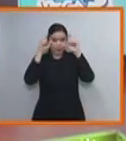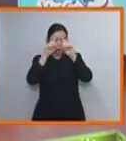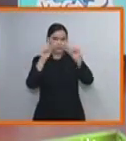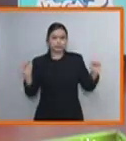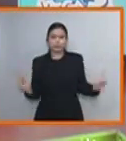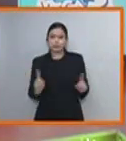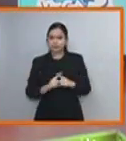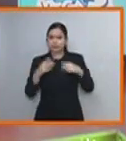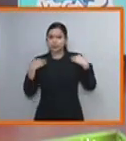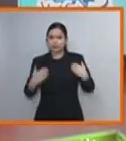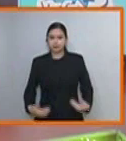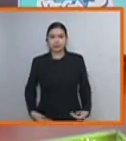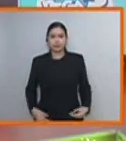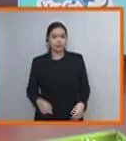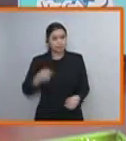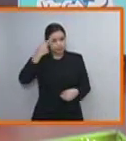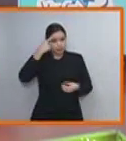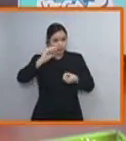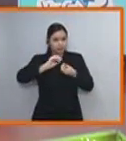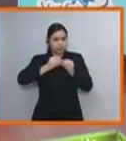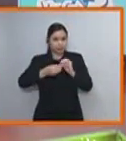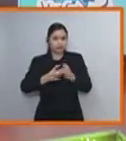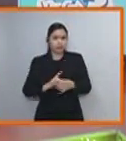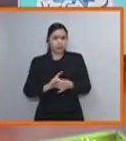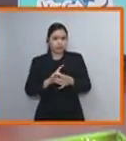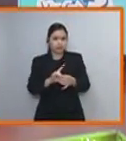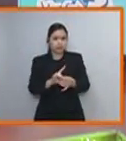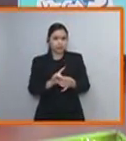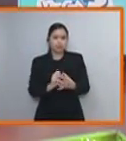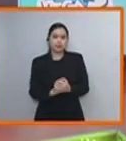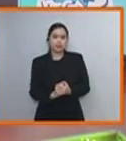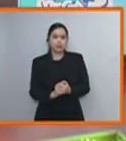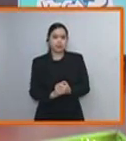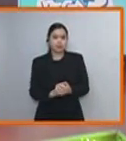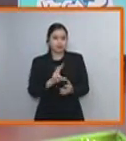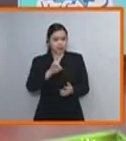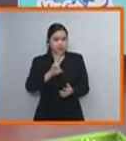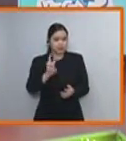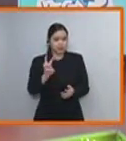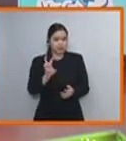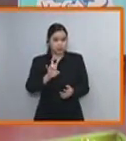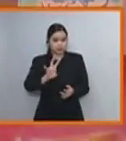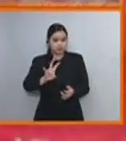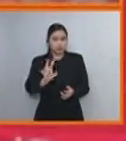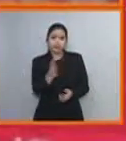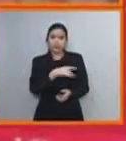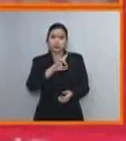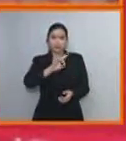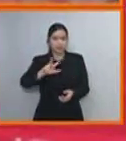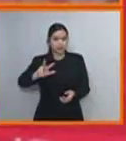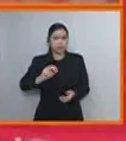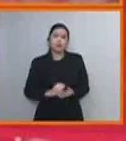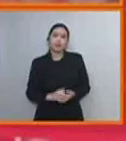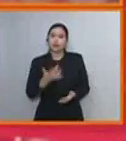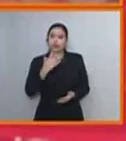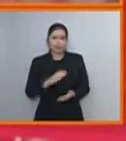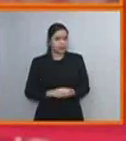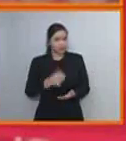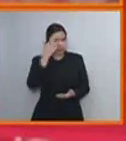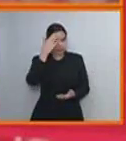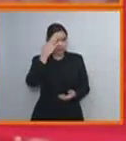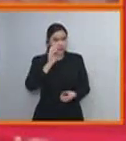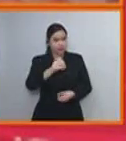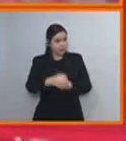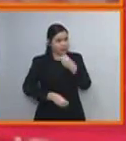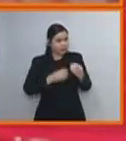cuerpo lo podemos ubicar en afrenta. Otros números que se relacionan son el 77 y el 83. Mucha suerte ahora, porque conoceremos la